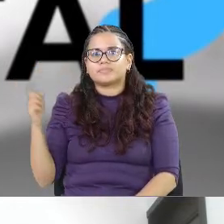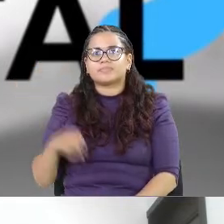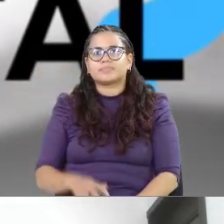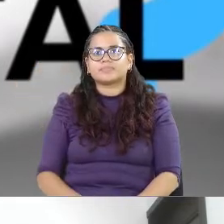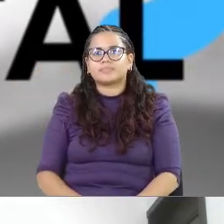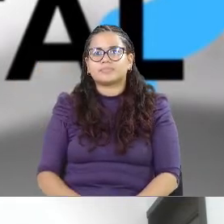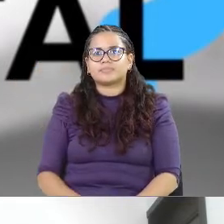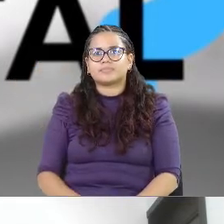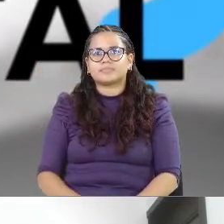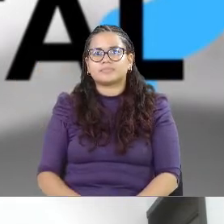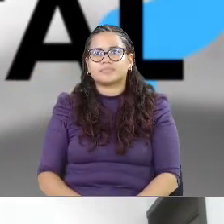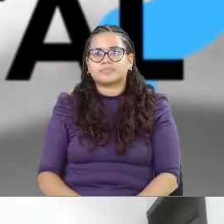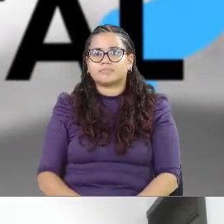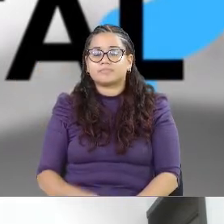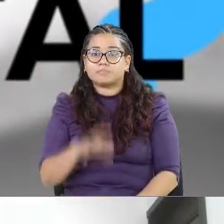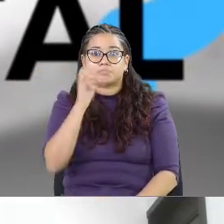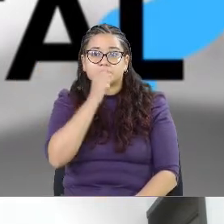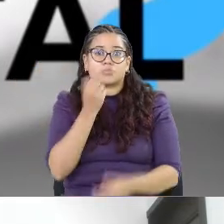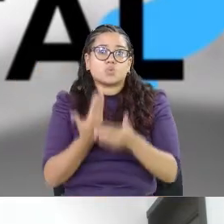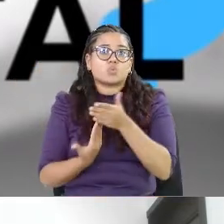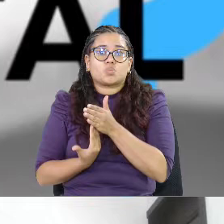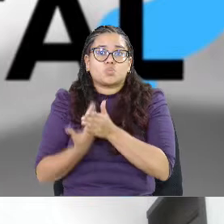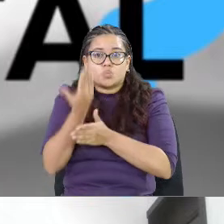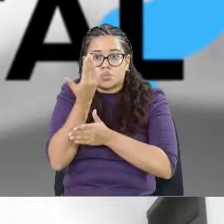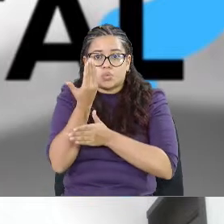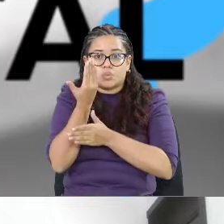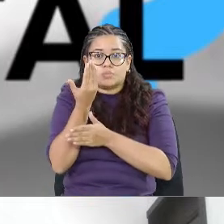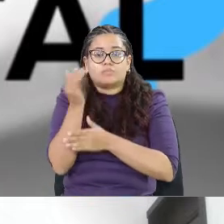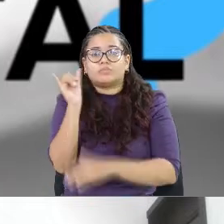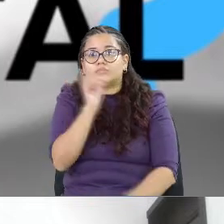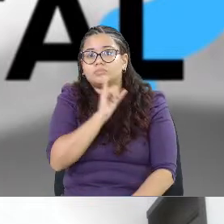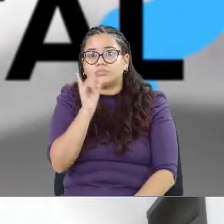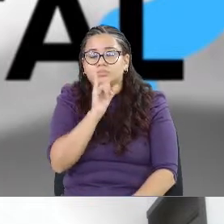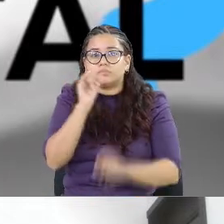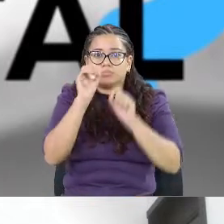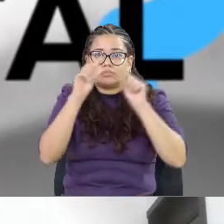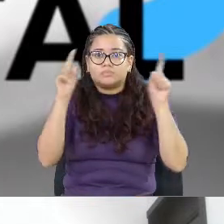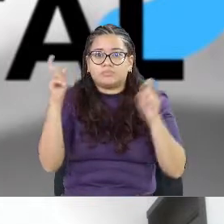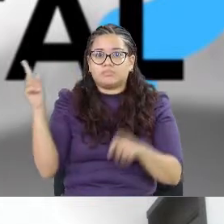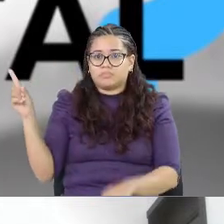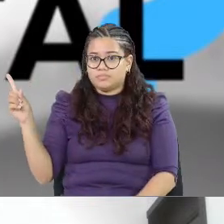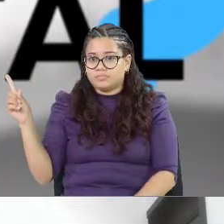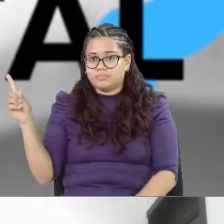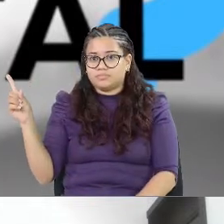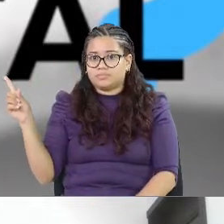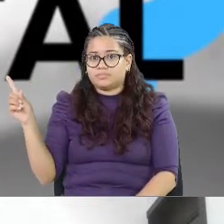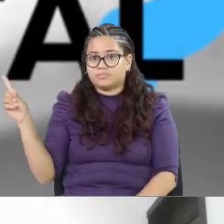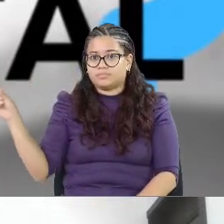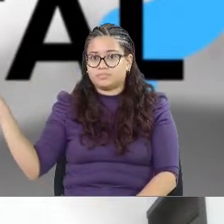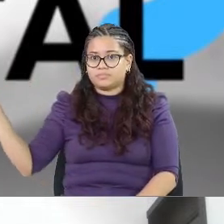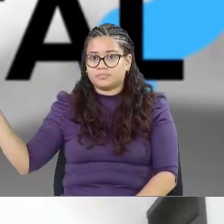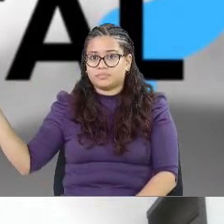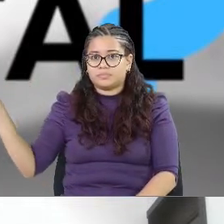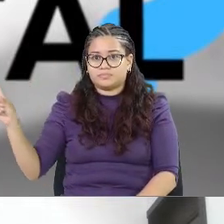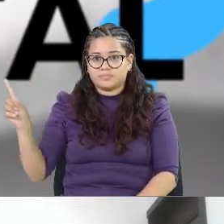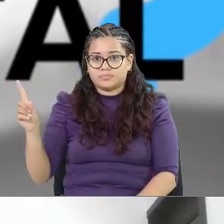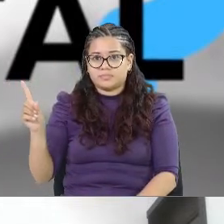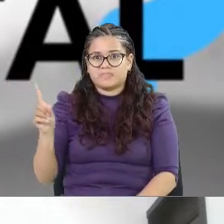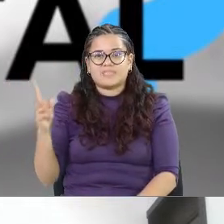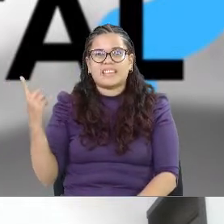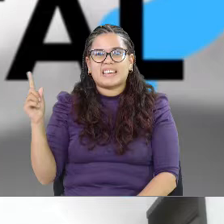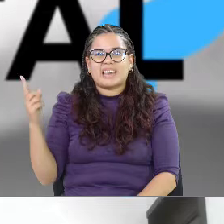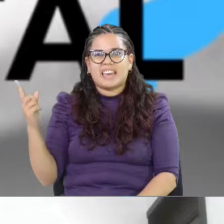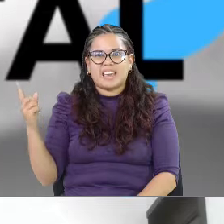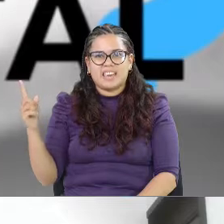Y el término es bastante nuevo. Para que podamos entender un poco mejor sobre qué es lo que es ortopedia